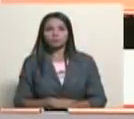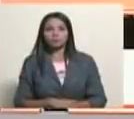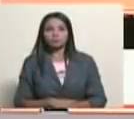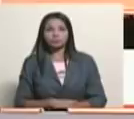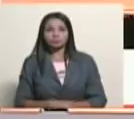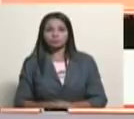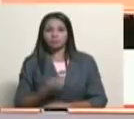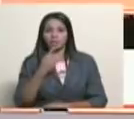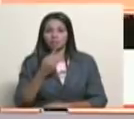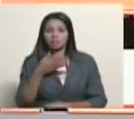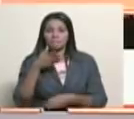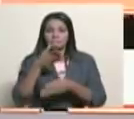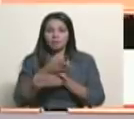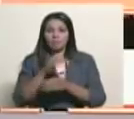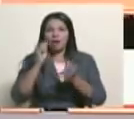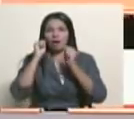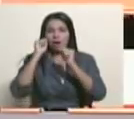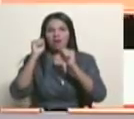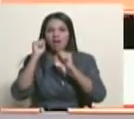a decir: vamos a ganar